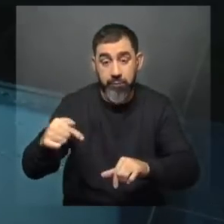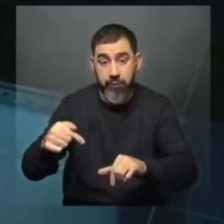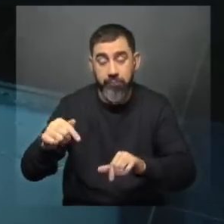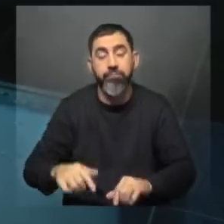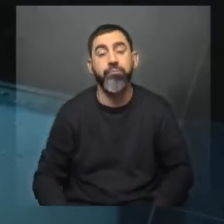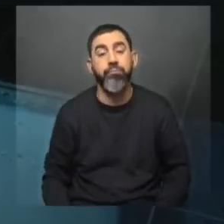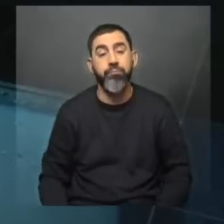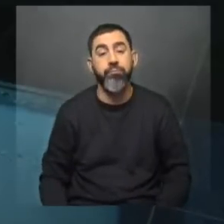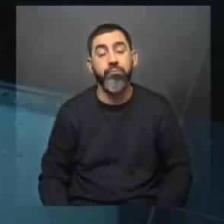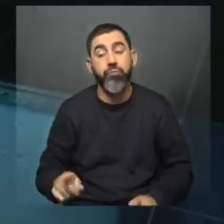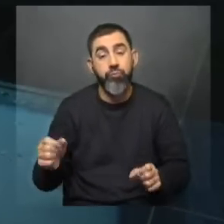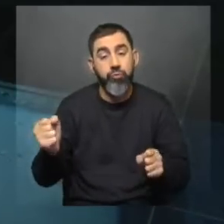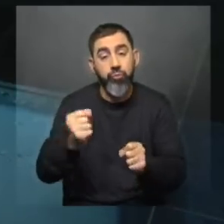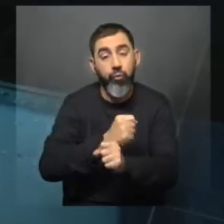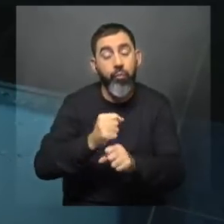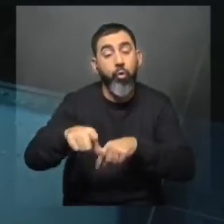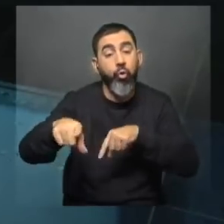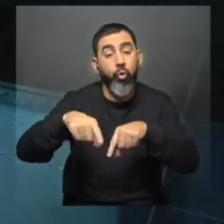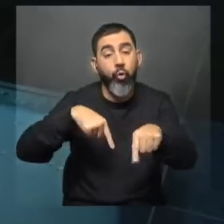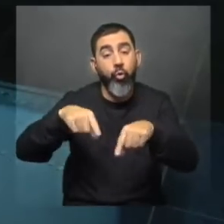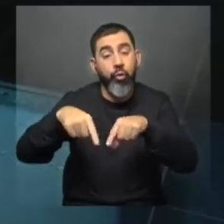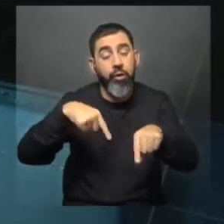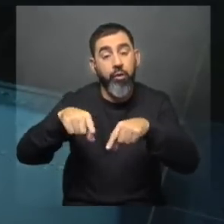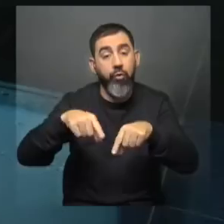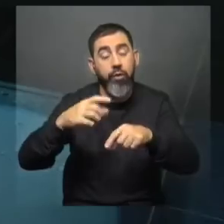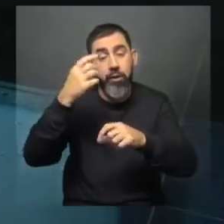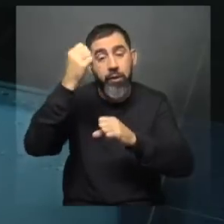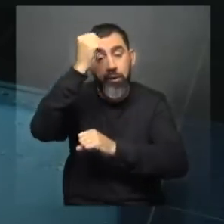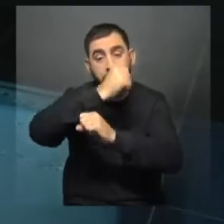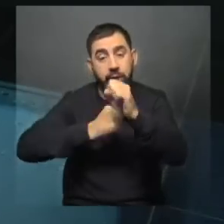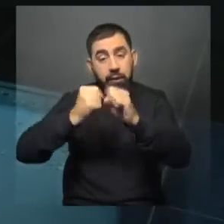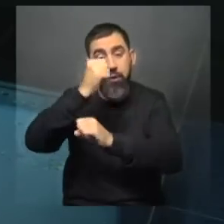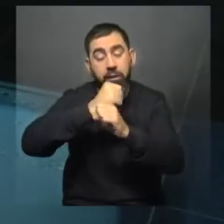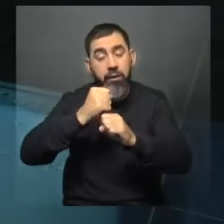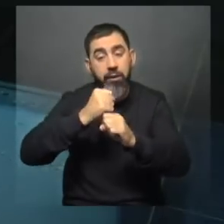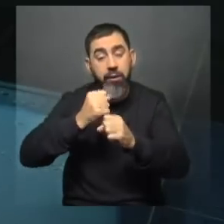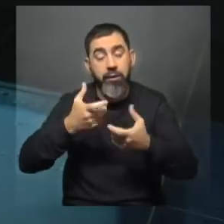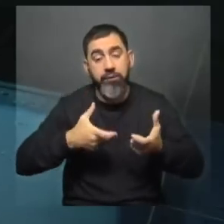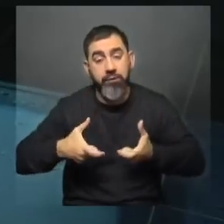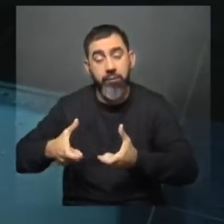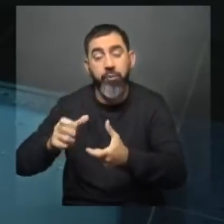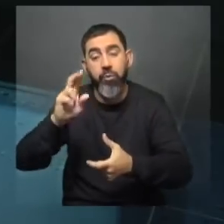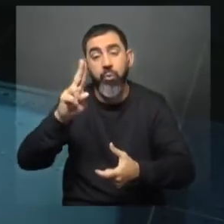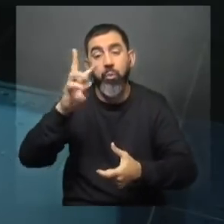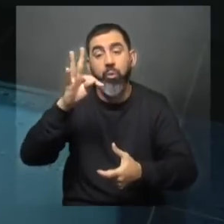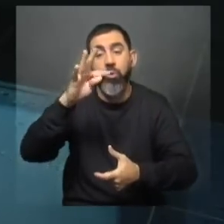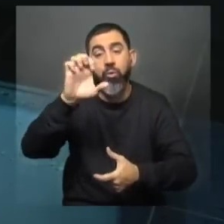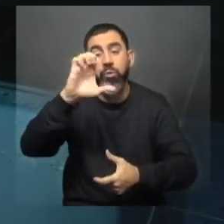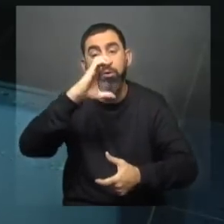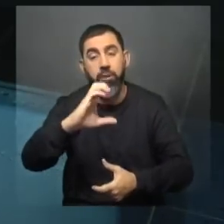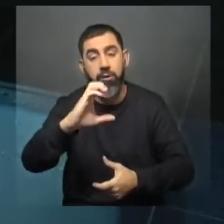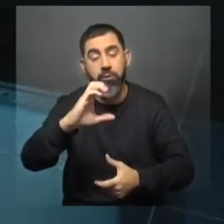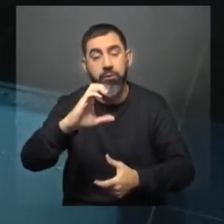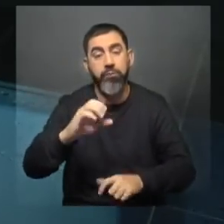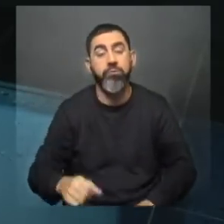Sí exactamente esto lo confirmó el coordinador del posgrado de ingeniería sanitaria y saneamiento de la utec que estamos hablando de Héctor García